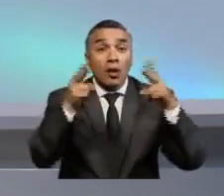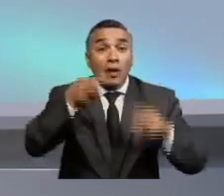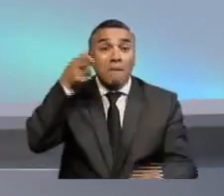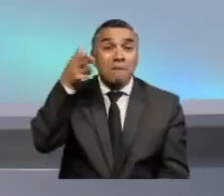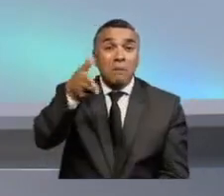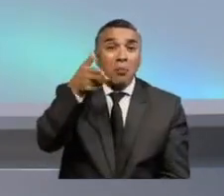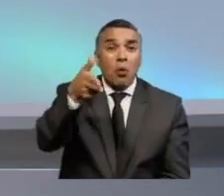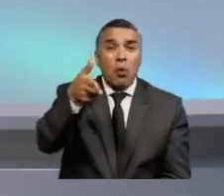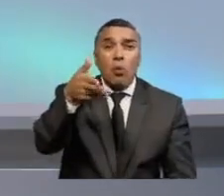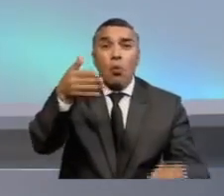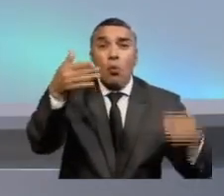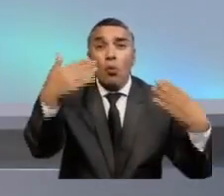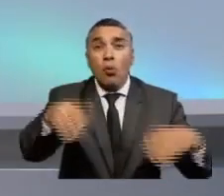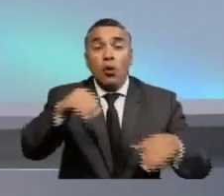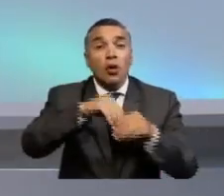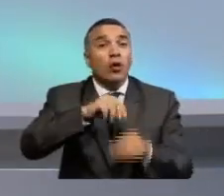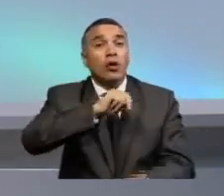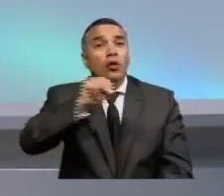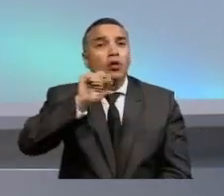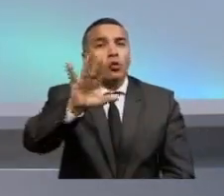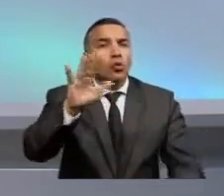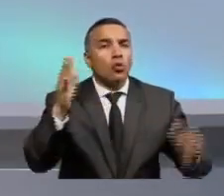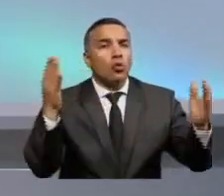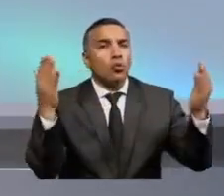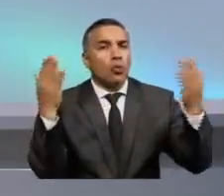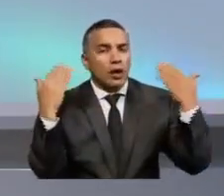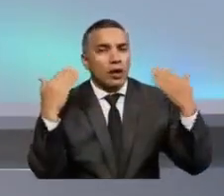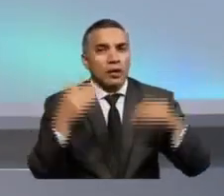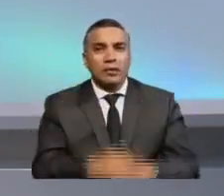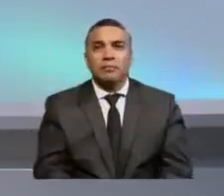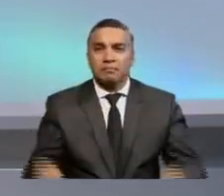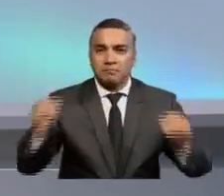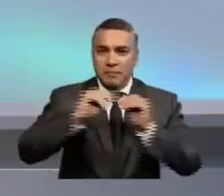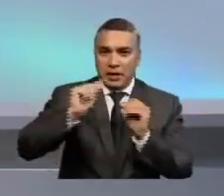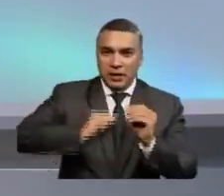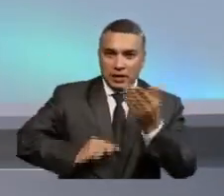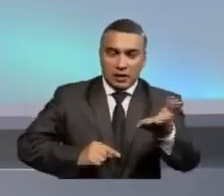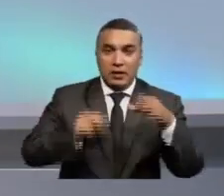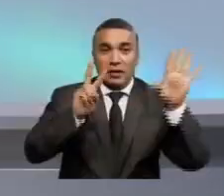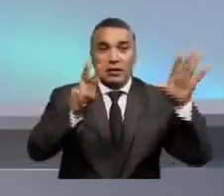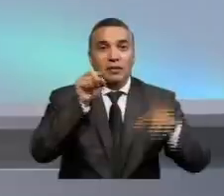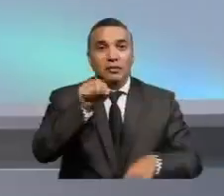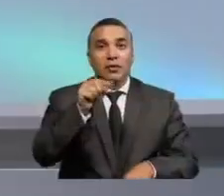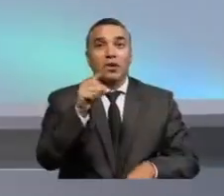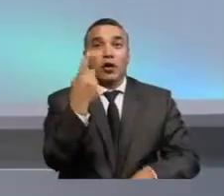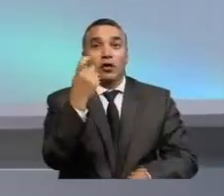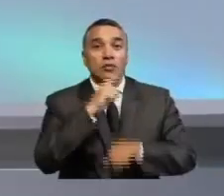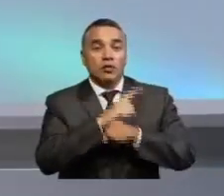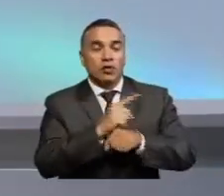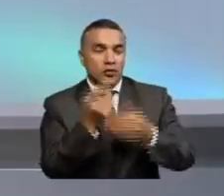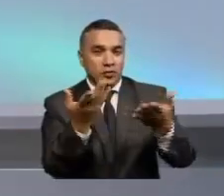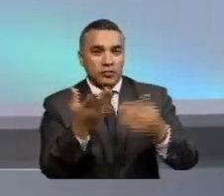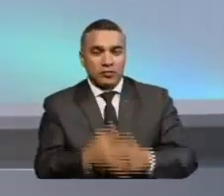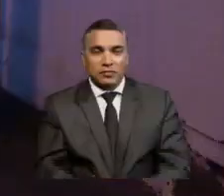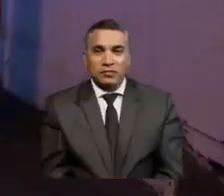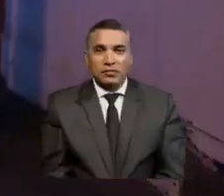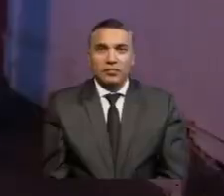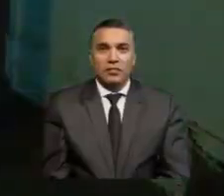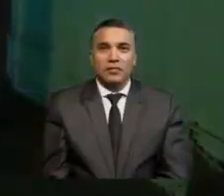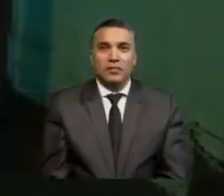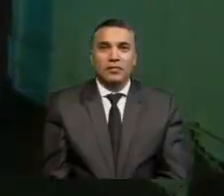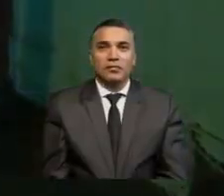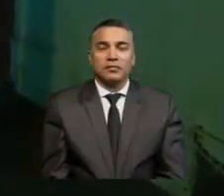de fuego en el norte de Guayaquil. Los detalles, 7 con 10, 7 con 11.